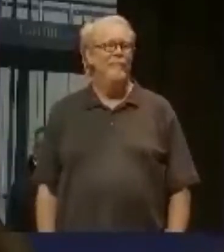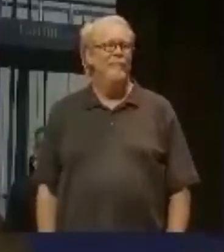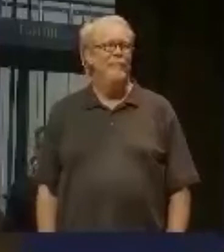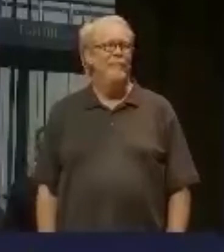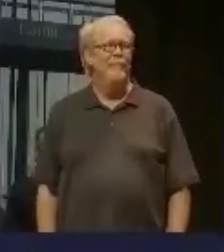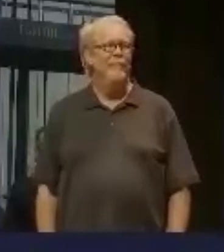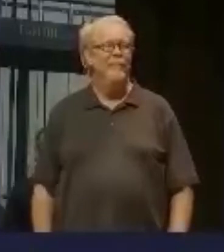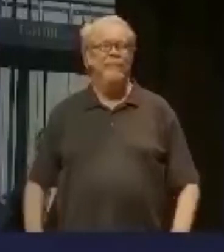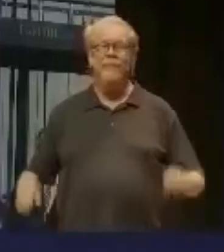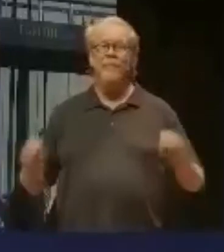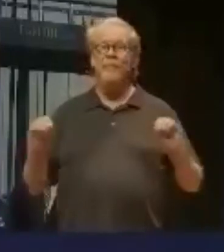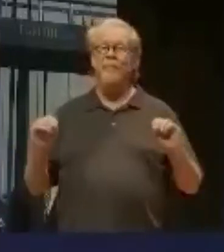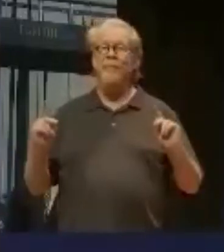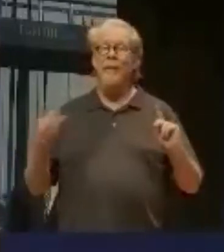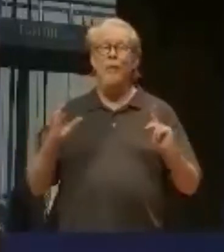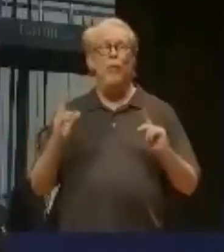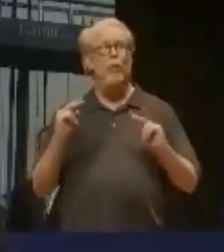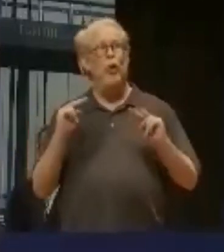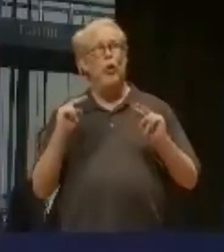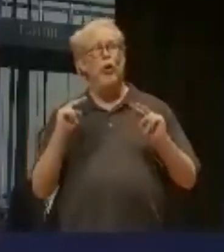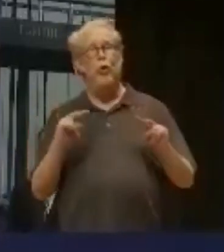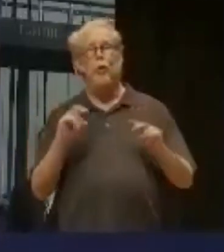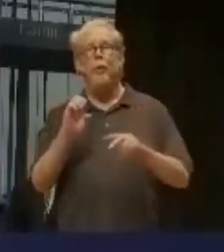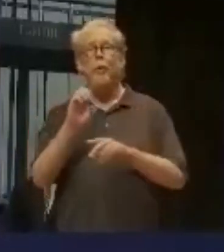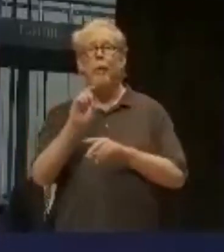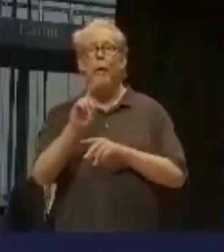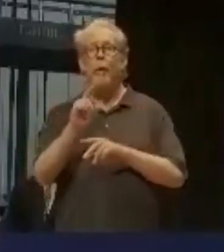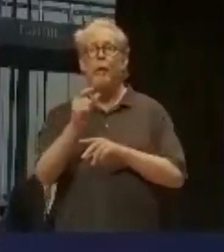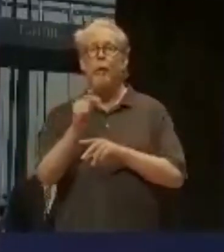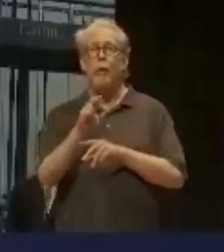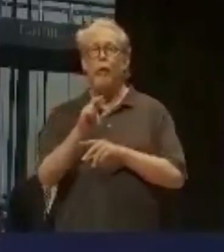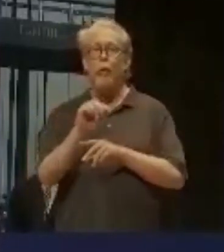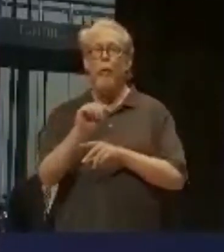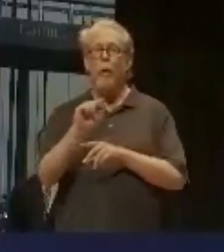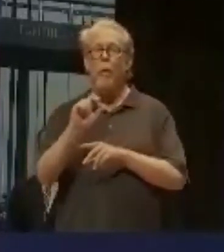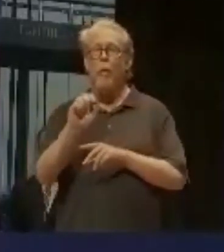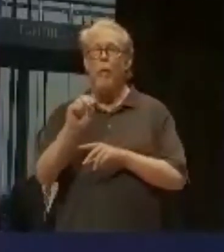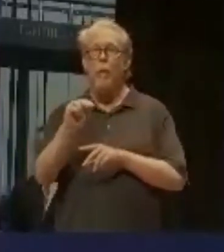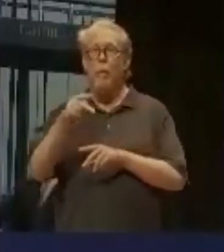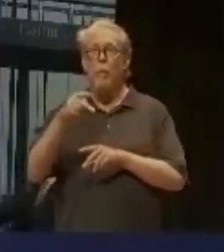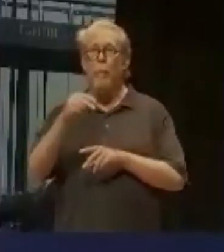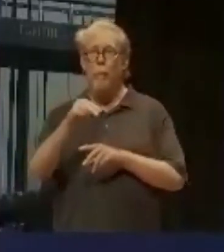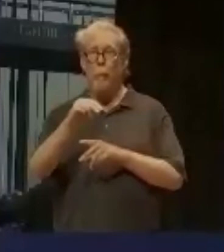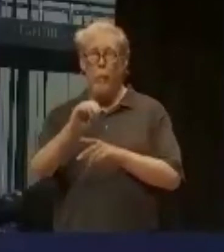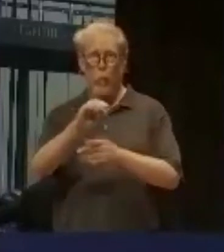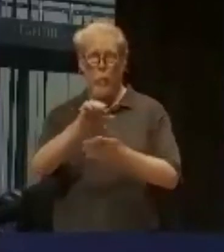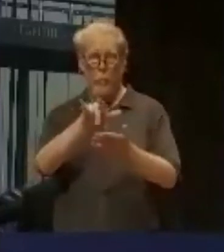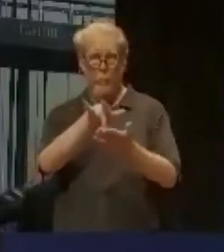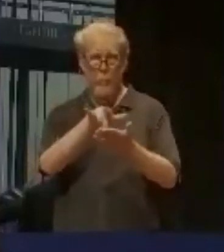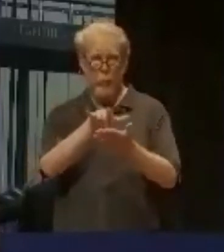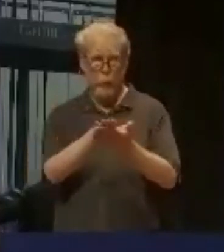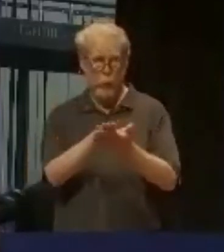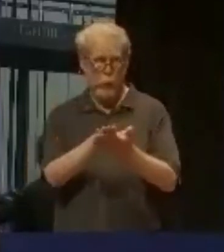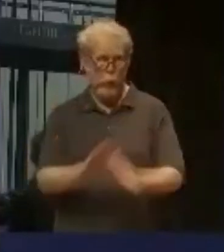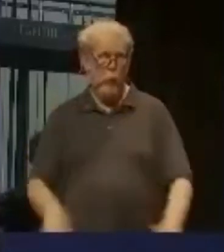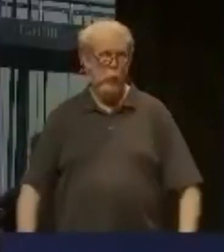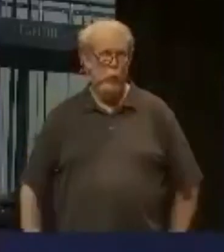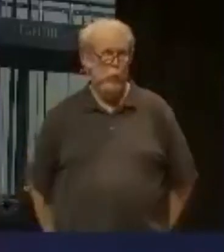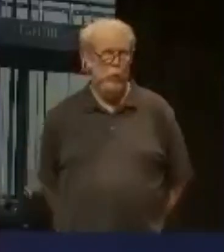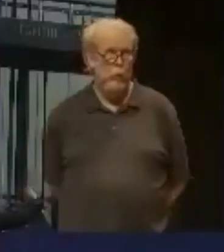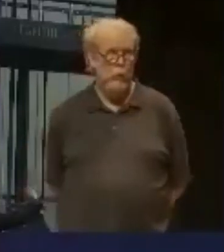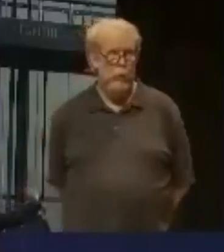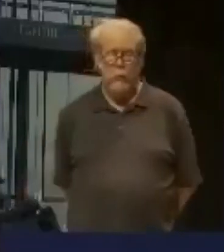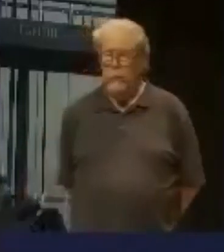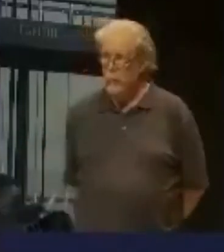Okay, we're going to look at Edgar Allan. Vamos a ver a Edgar Allan Middle School.